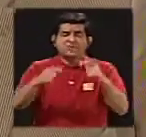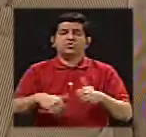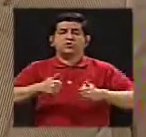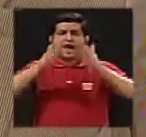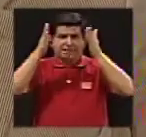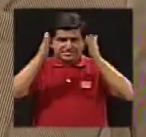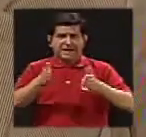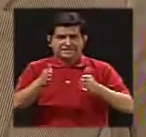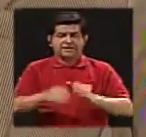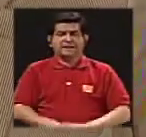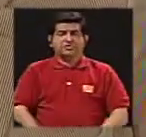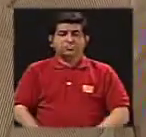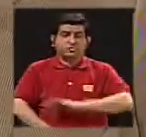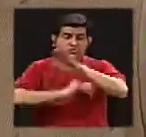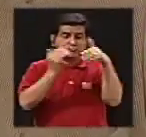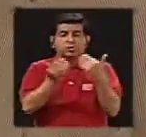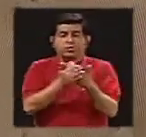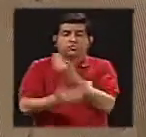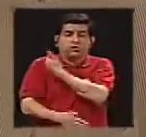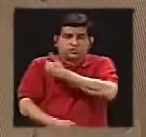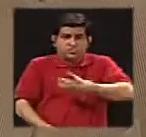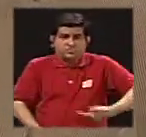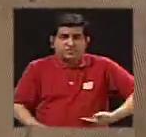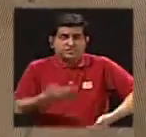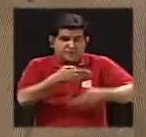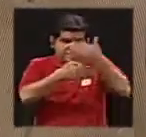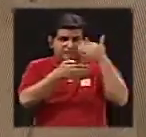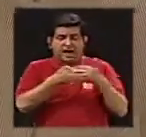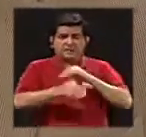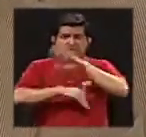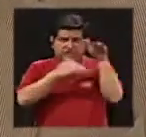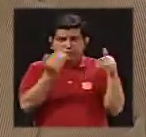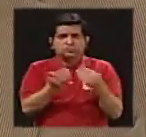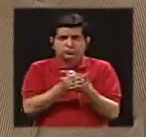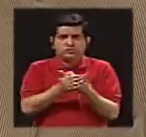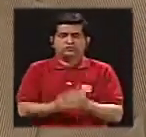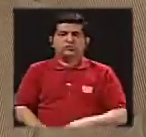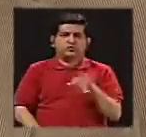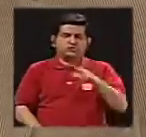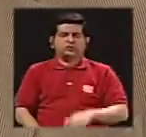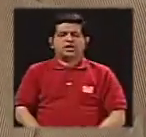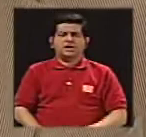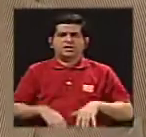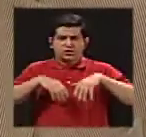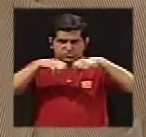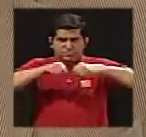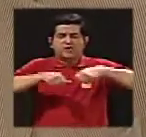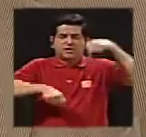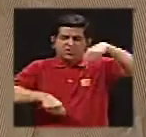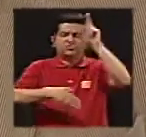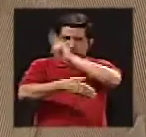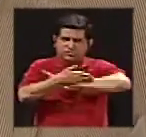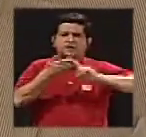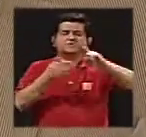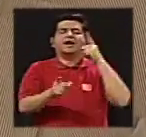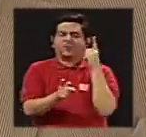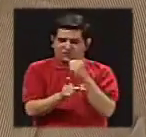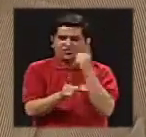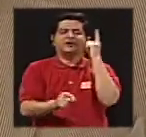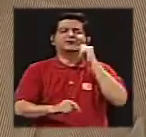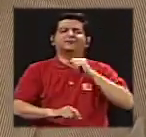candidatos si no todos a la presidencia anteriormente todos fueron eh graduados de esta de esta universidad